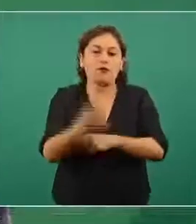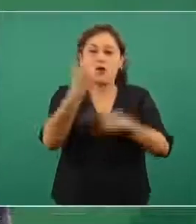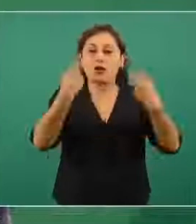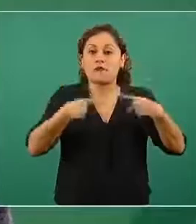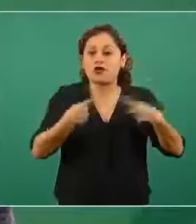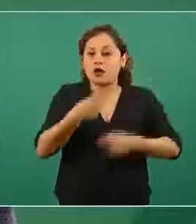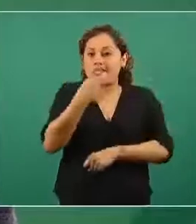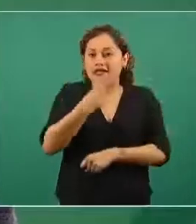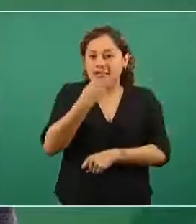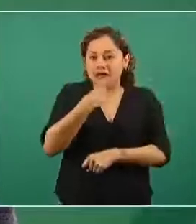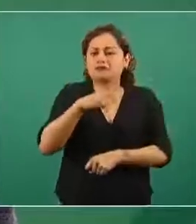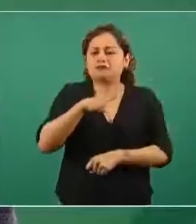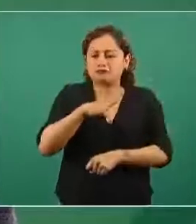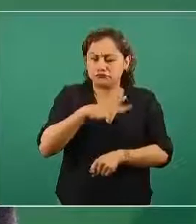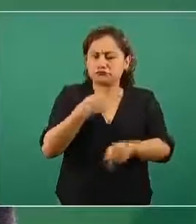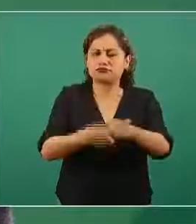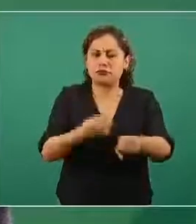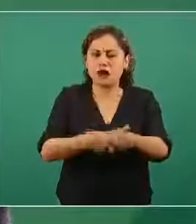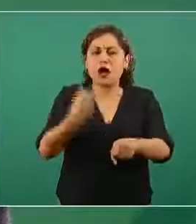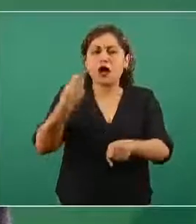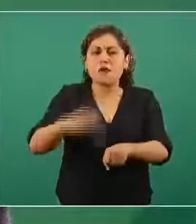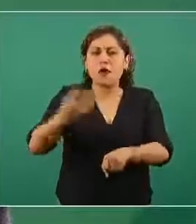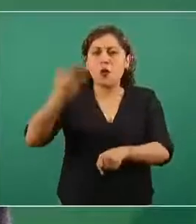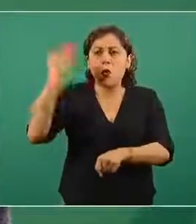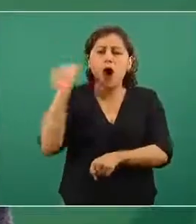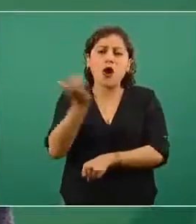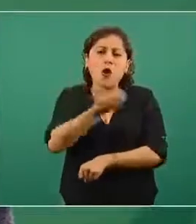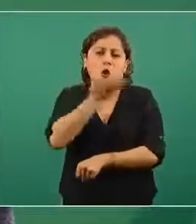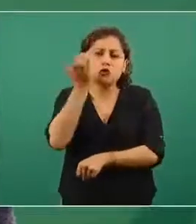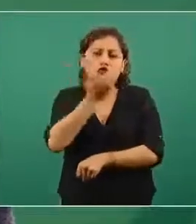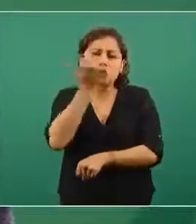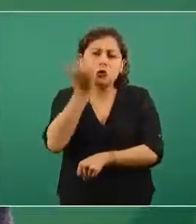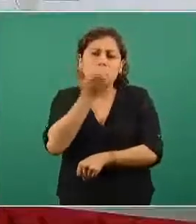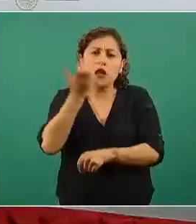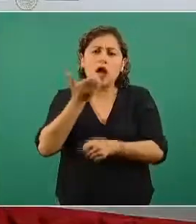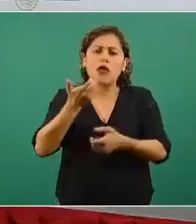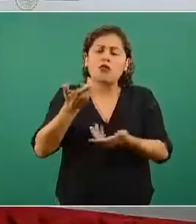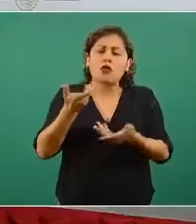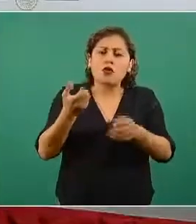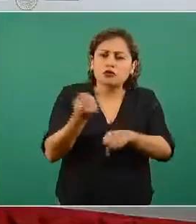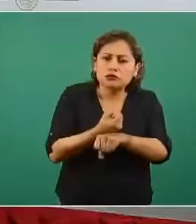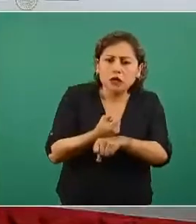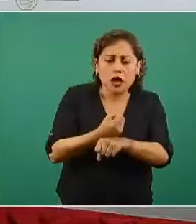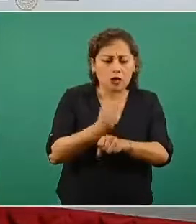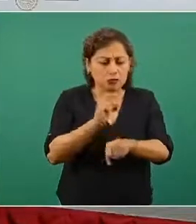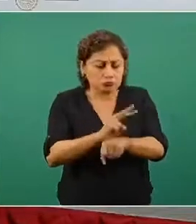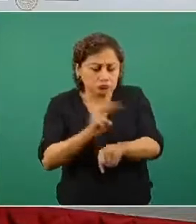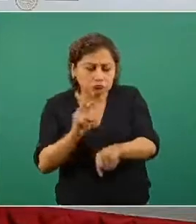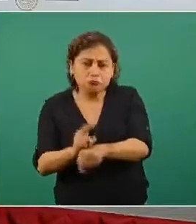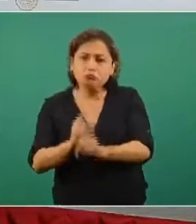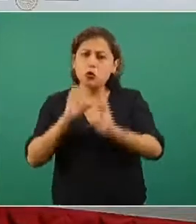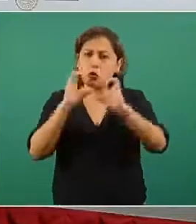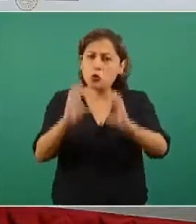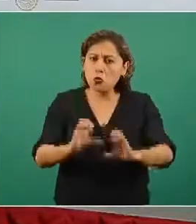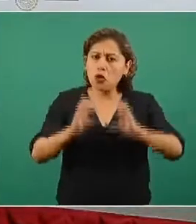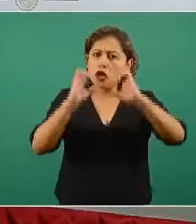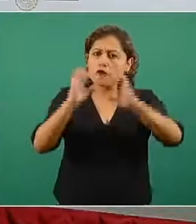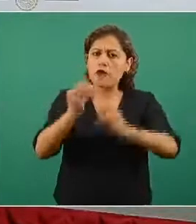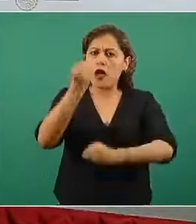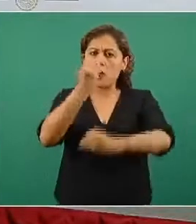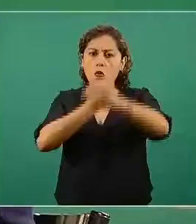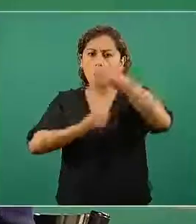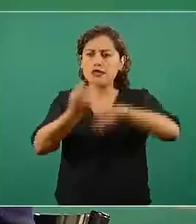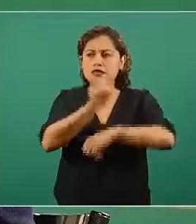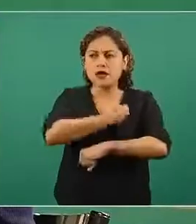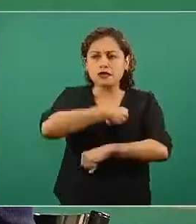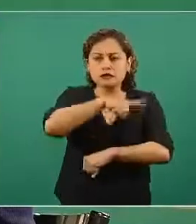seguimiento puntual, revisándose constantemente sus niveles de glucosa, mantiene una alimentación y mantiene un tratamiento que tiene sus niveles